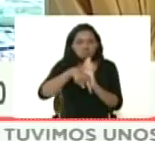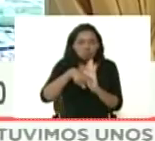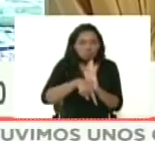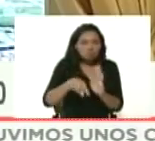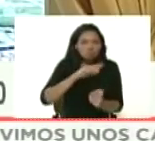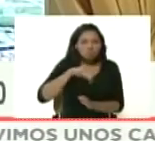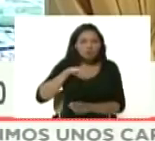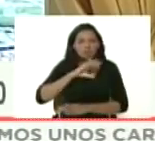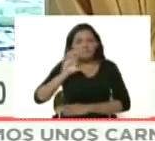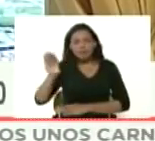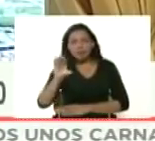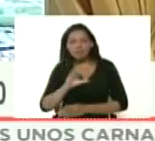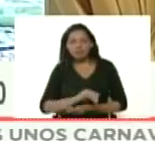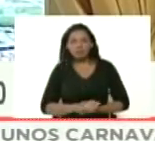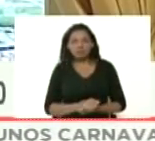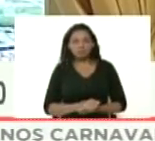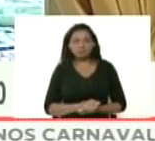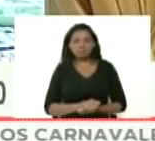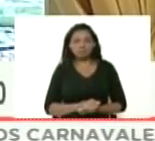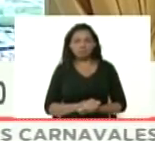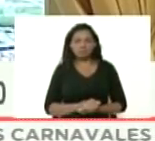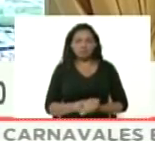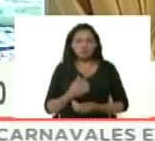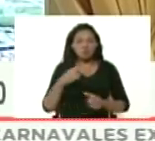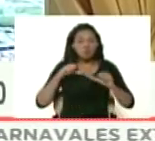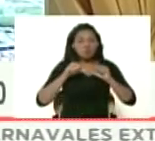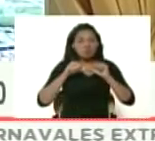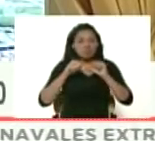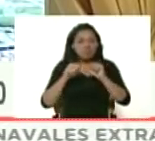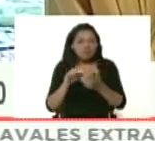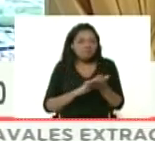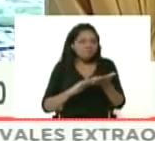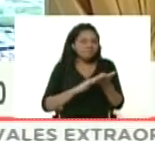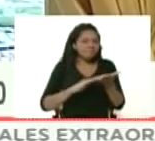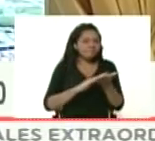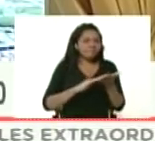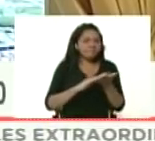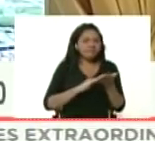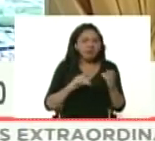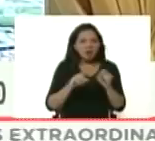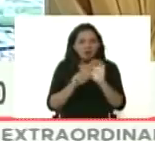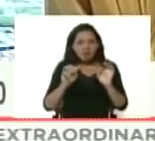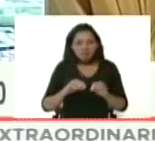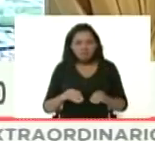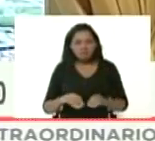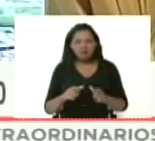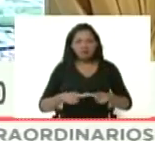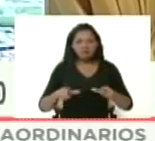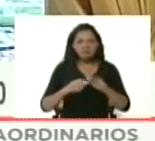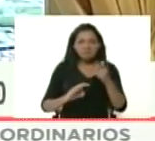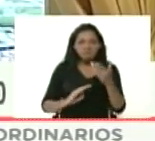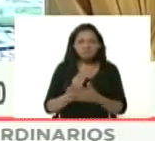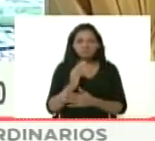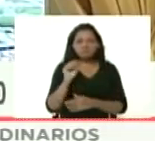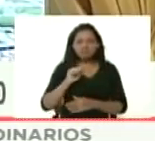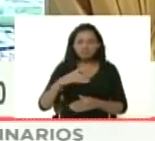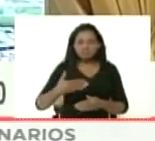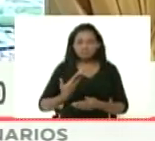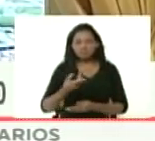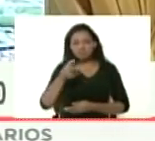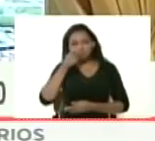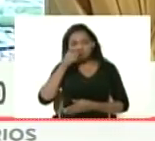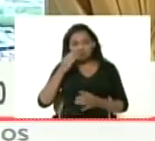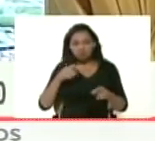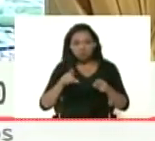patria y siga consolidando un sector fundamental para la